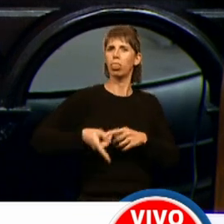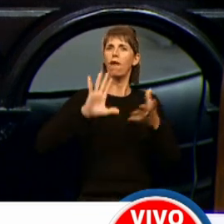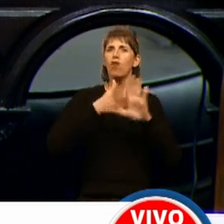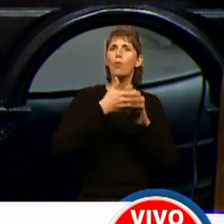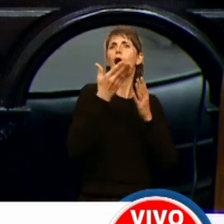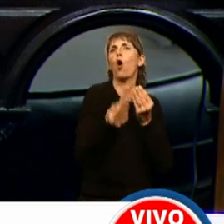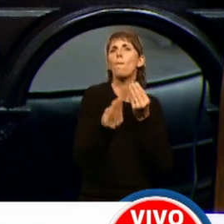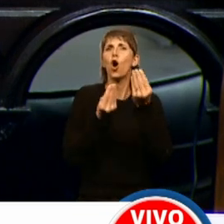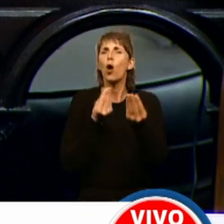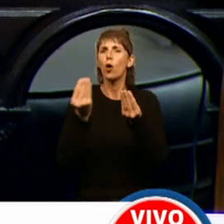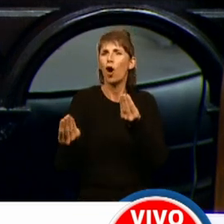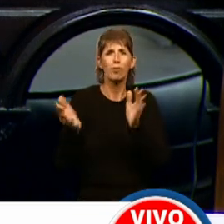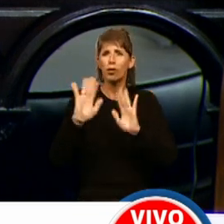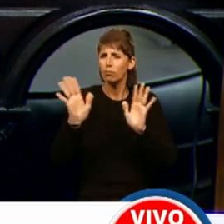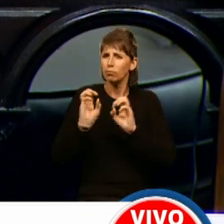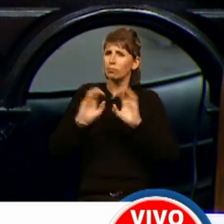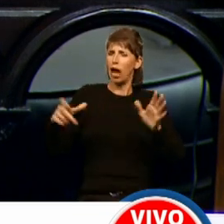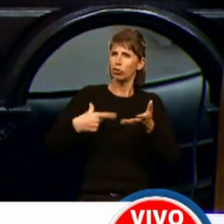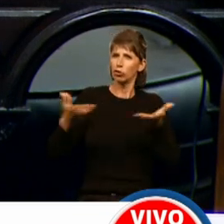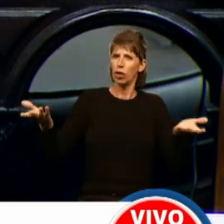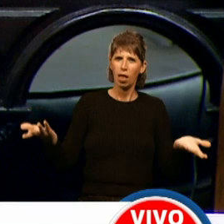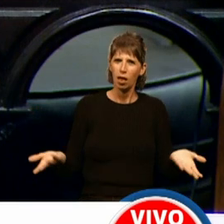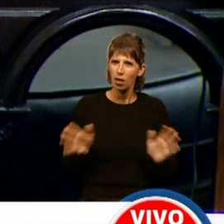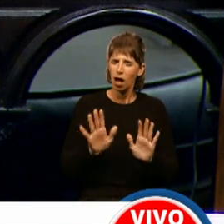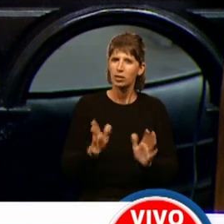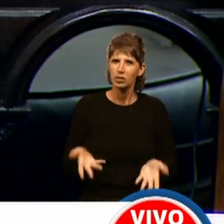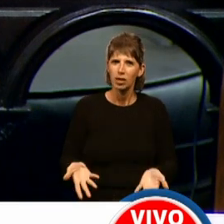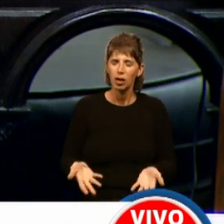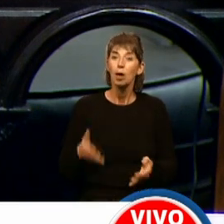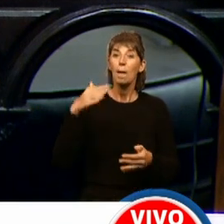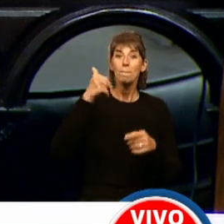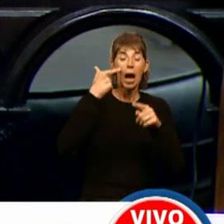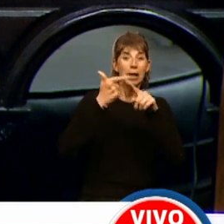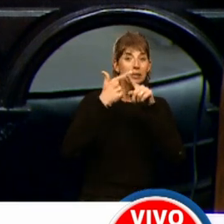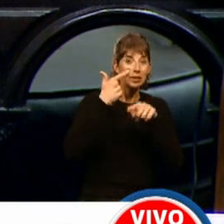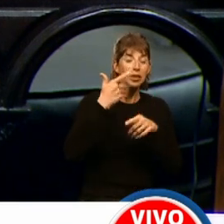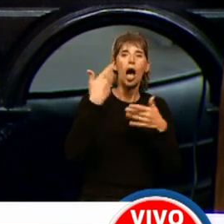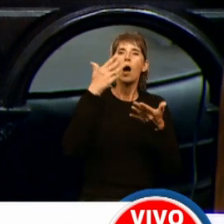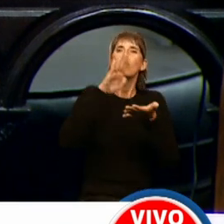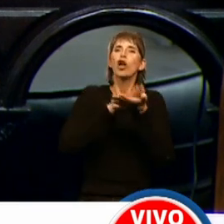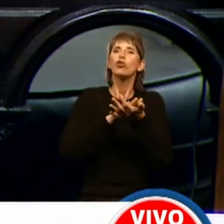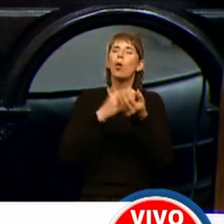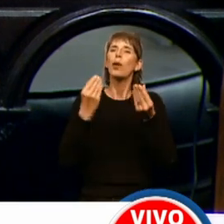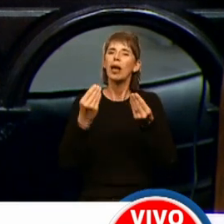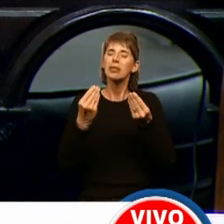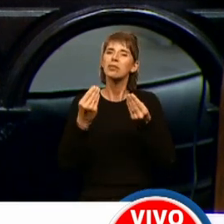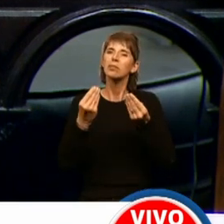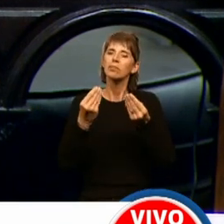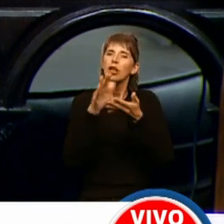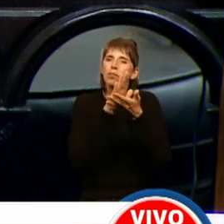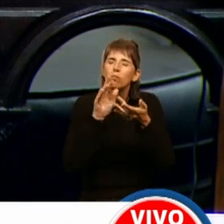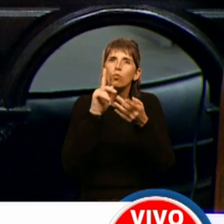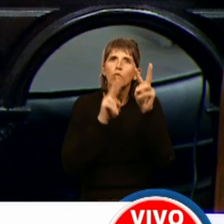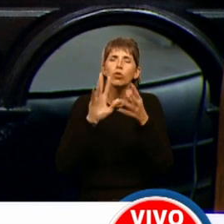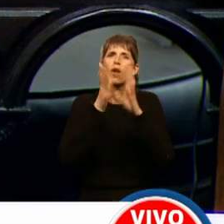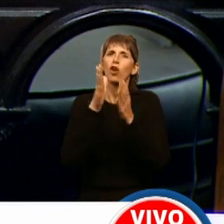entonces claro que cuando máximo de 100 decía y hablaba de la reparación es justo eso porque es